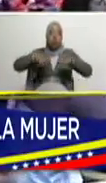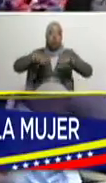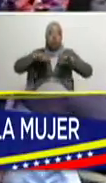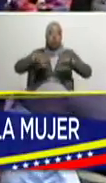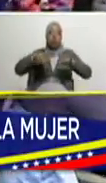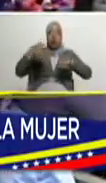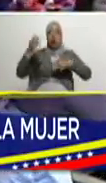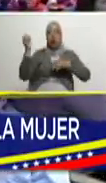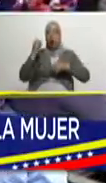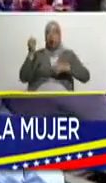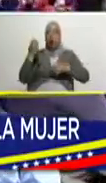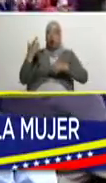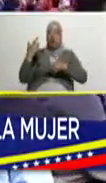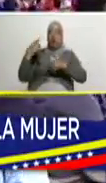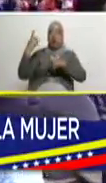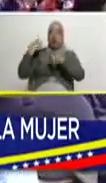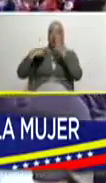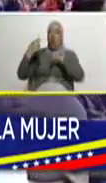amplia y activa,